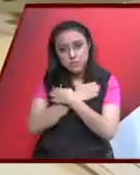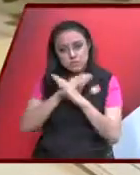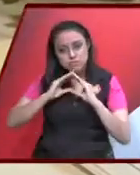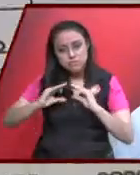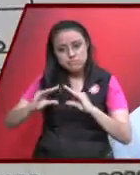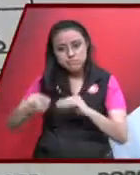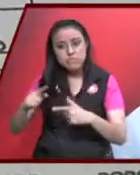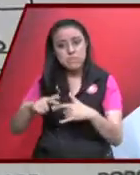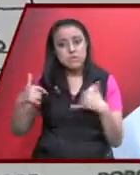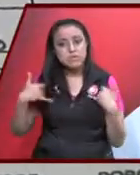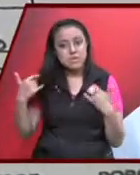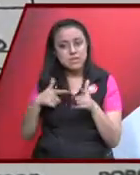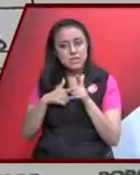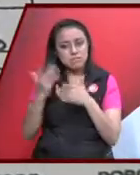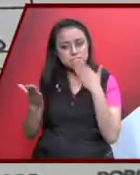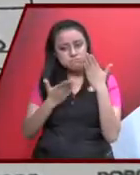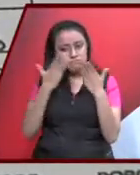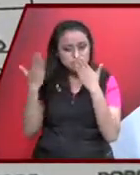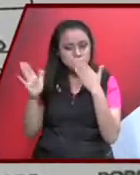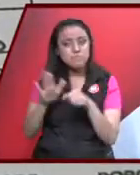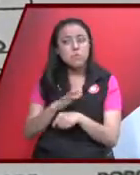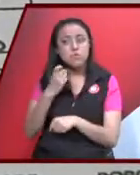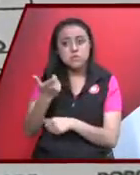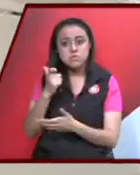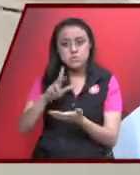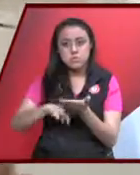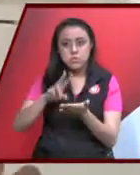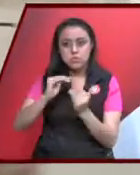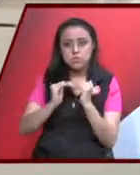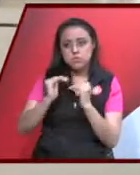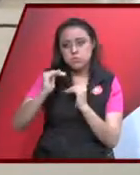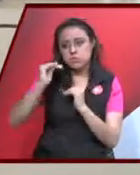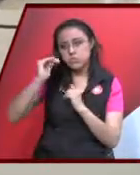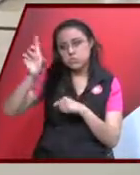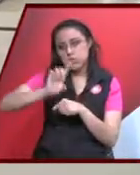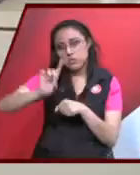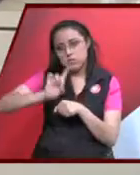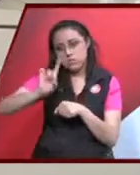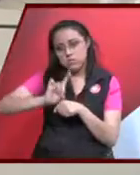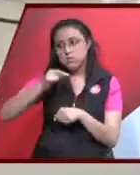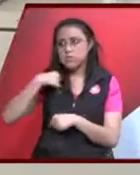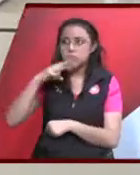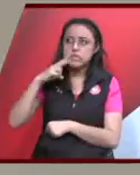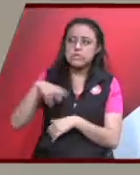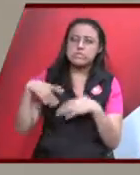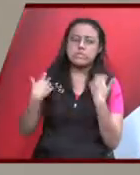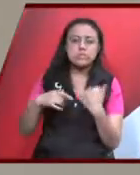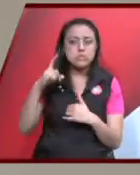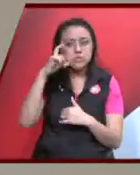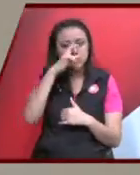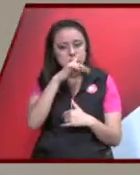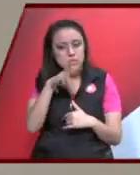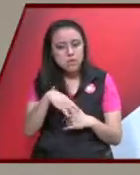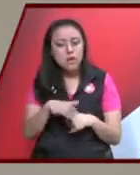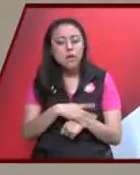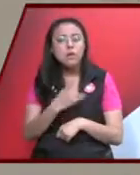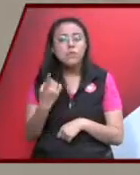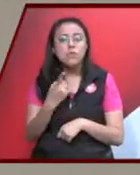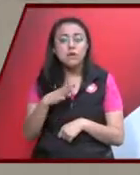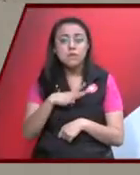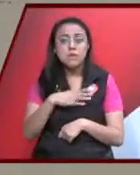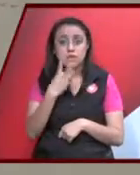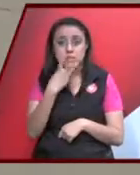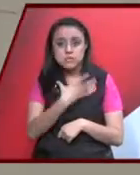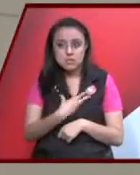Las jóvenes continúan estudiando, por lo que los gastos incrementan día con día. Yo me la veo en una situación muy difícil porque tengo